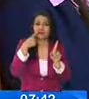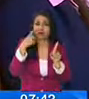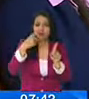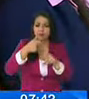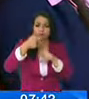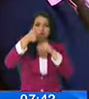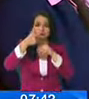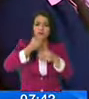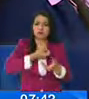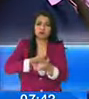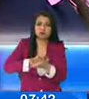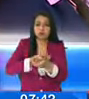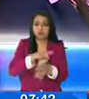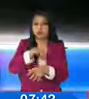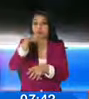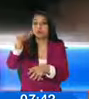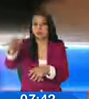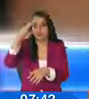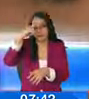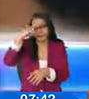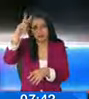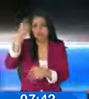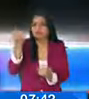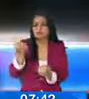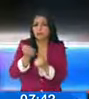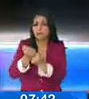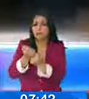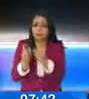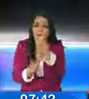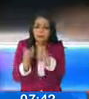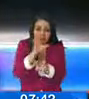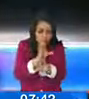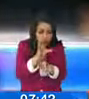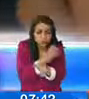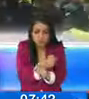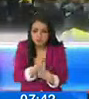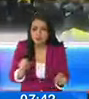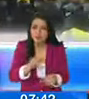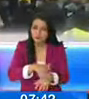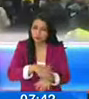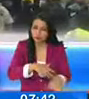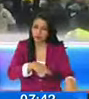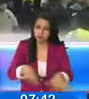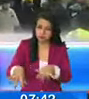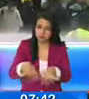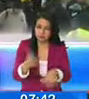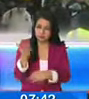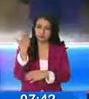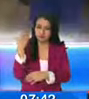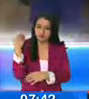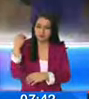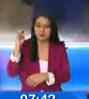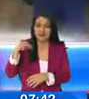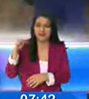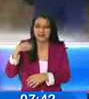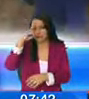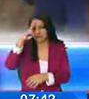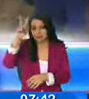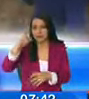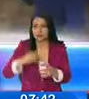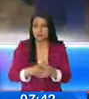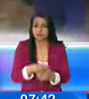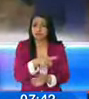bomberos que viajó a México para apoyar en las labores de búsqueda y rescate tras el terremoto del pasado martes. Con más de una